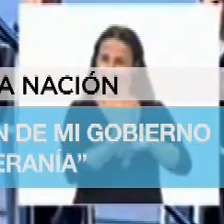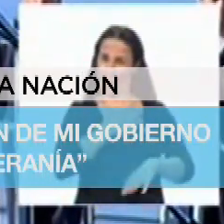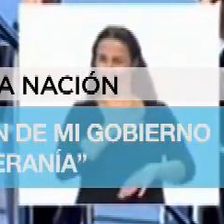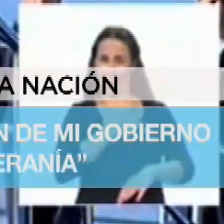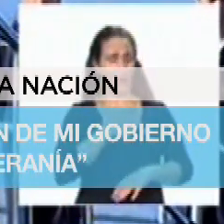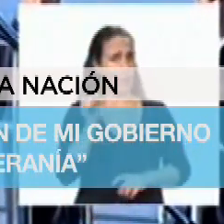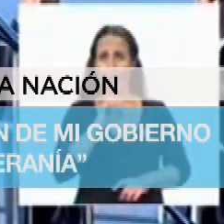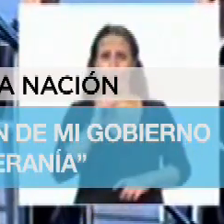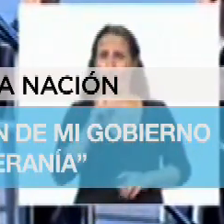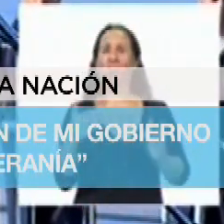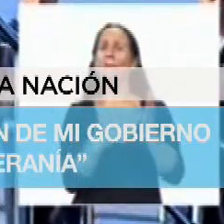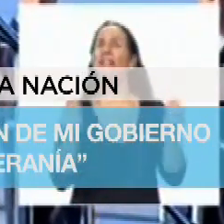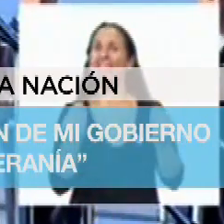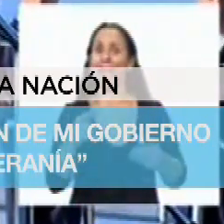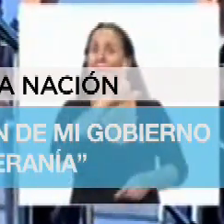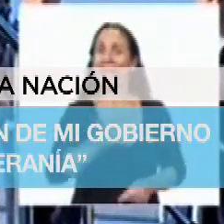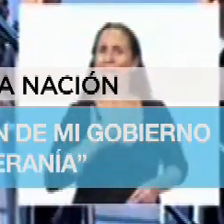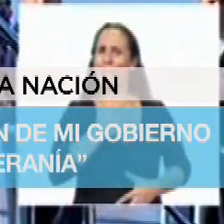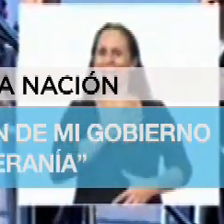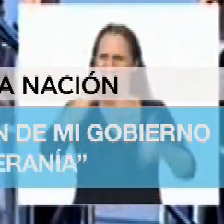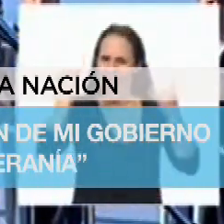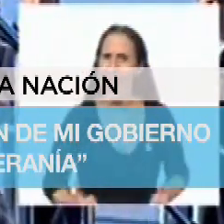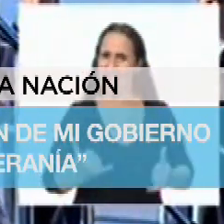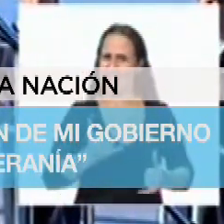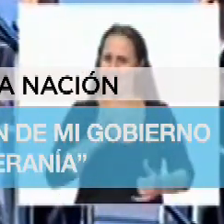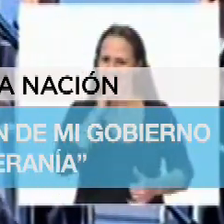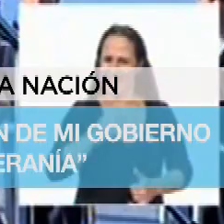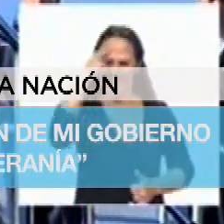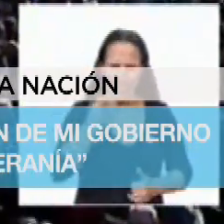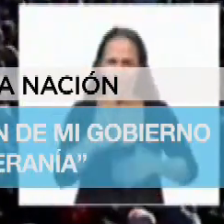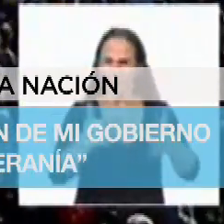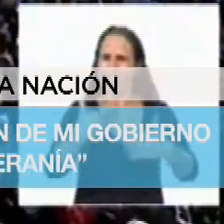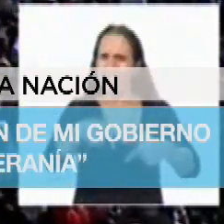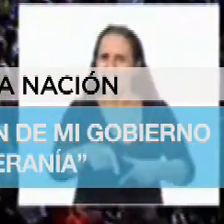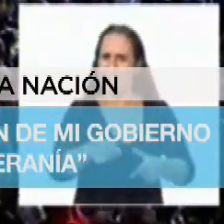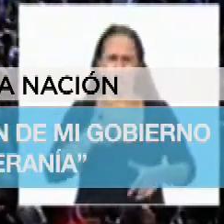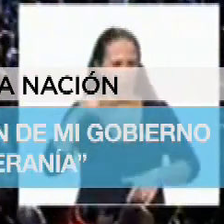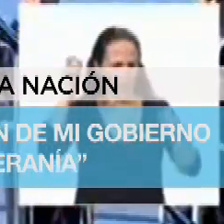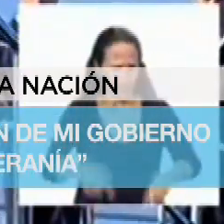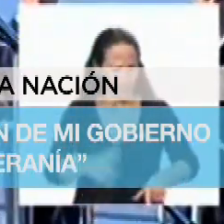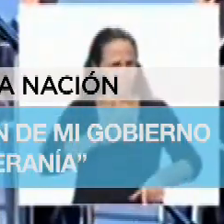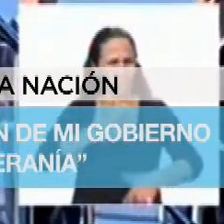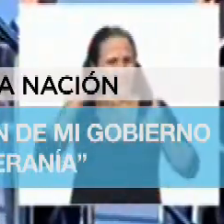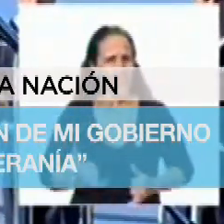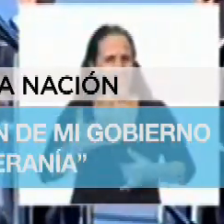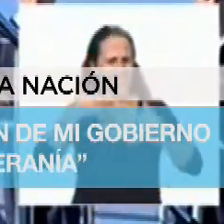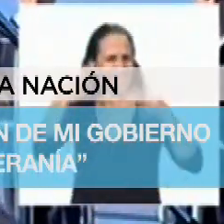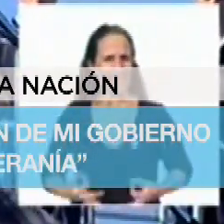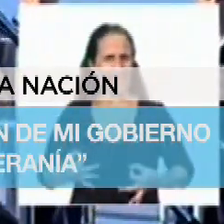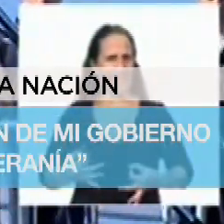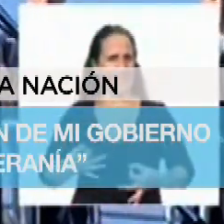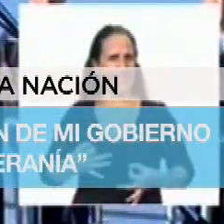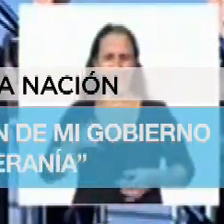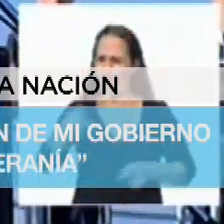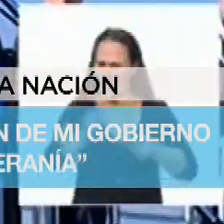gobierno. Dependen de que haya patria y de que haya nación con soberanía, con dignidad,